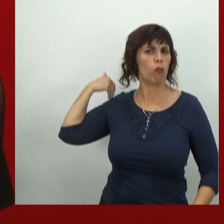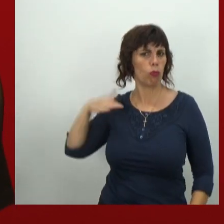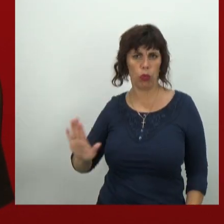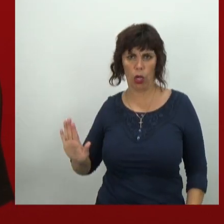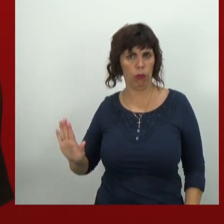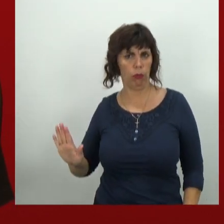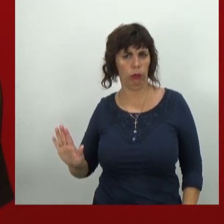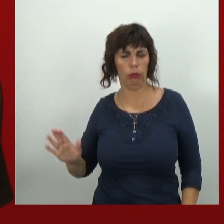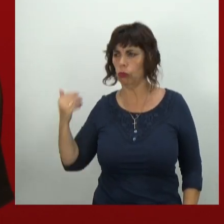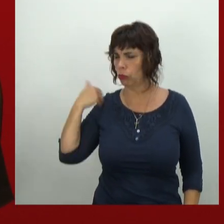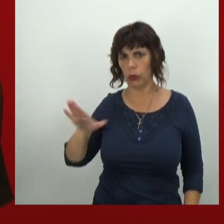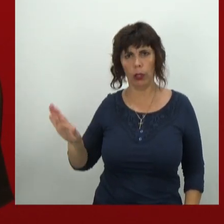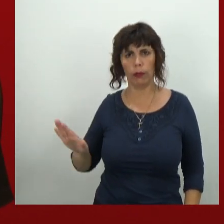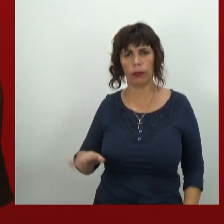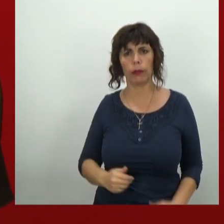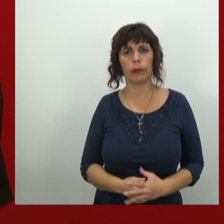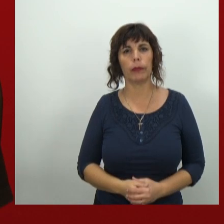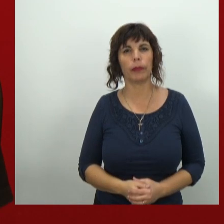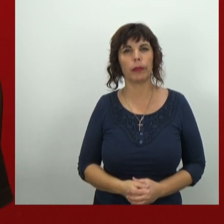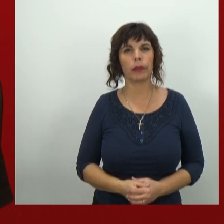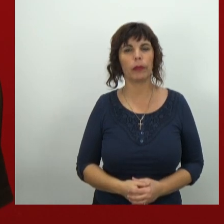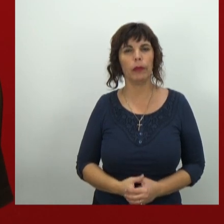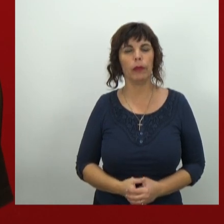de la fundación del mundo,